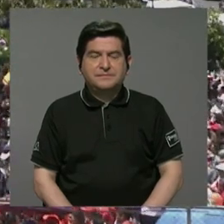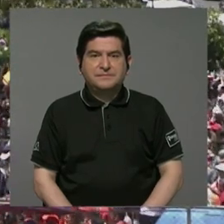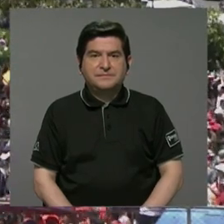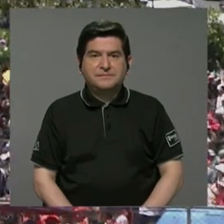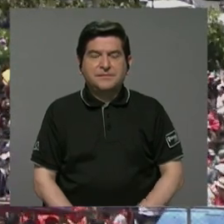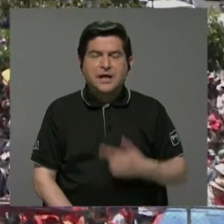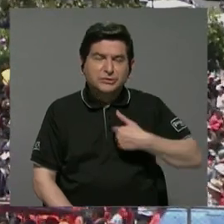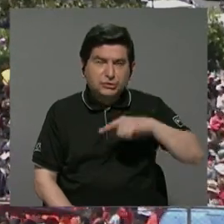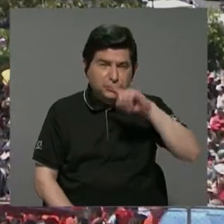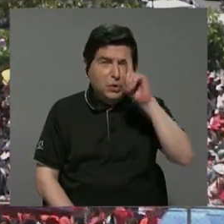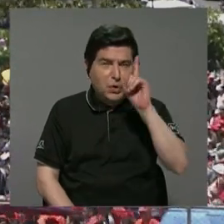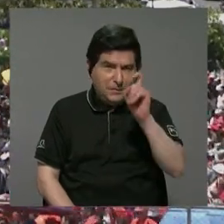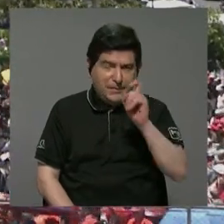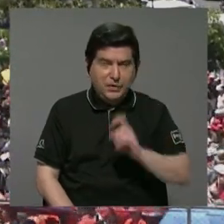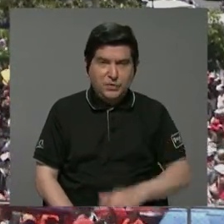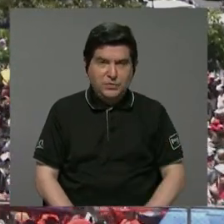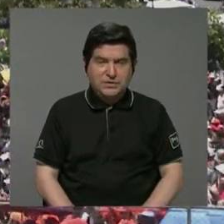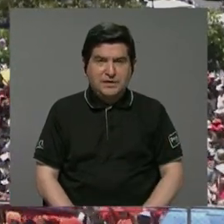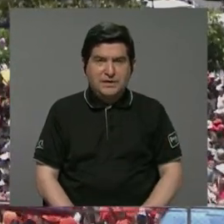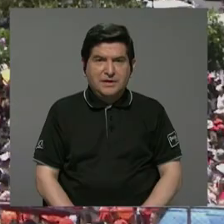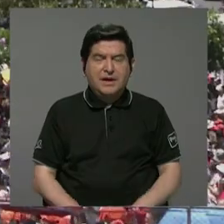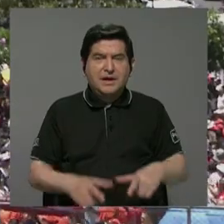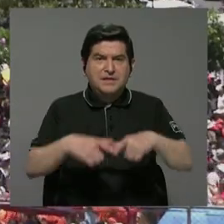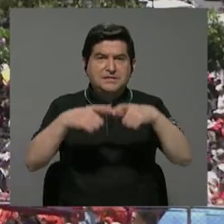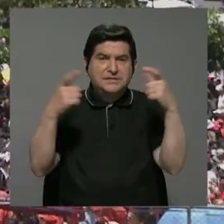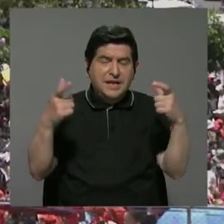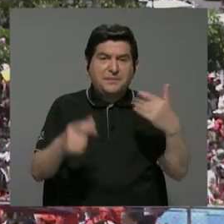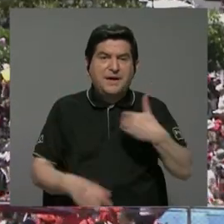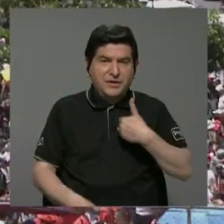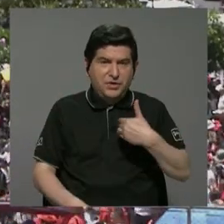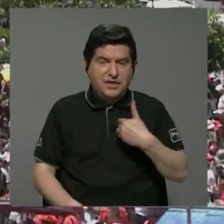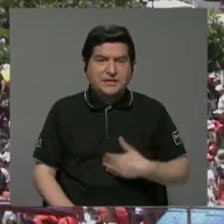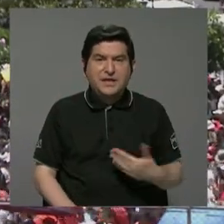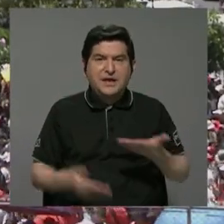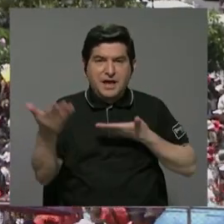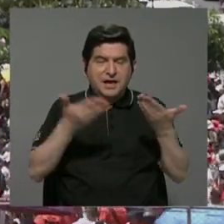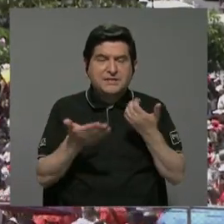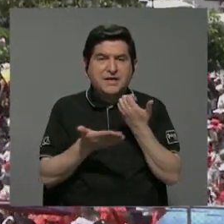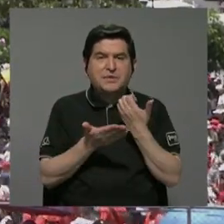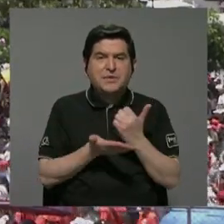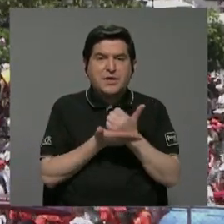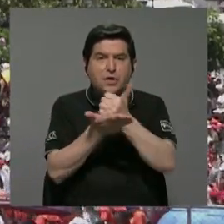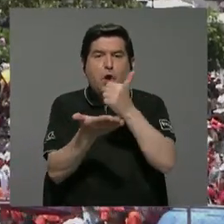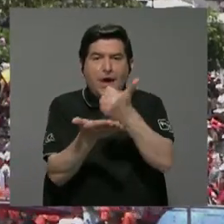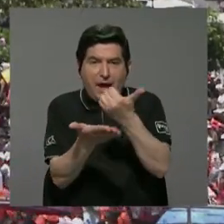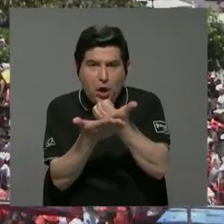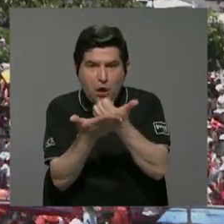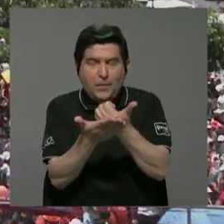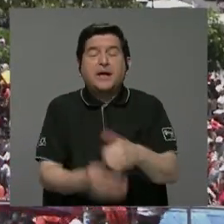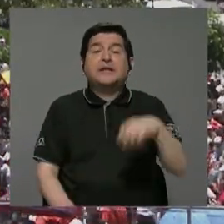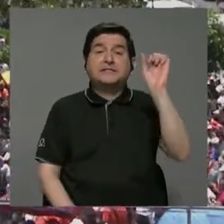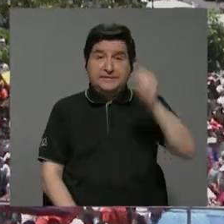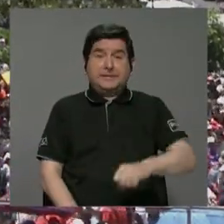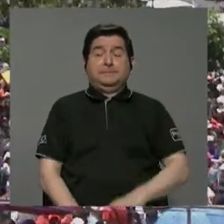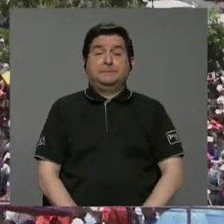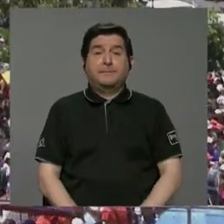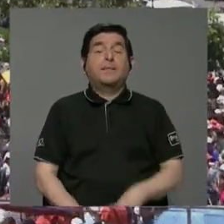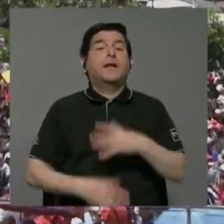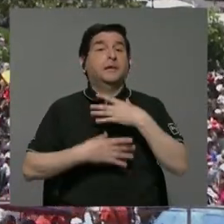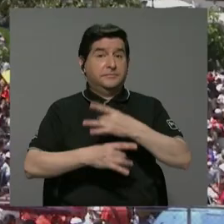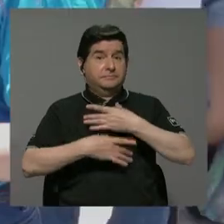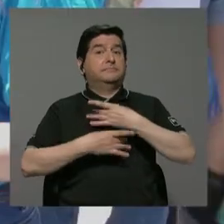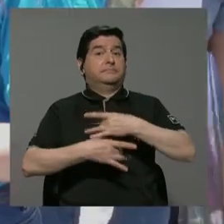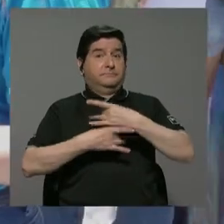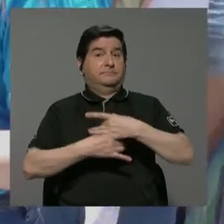perdón, le iba a preguntar, digamos, por si la mayoría tal vez está recibiendo también el servicio de beca. Claro, sí, no, esto es muy